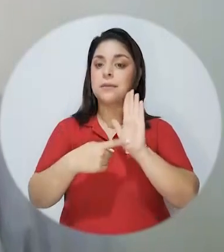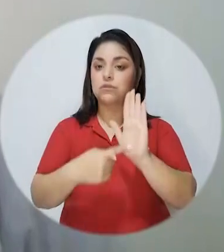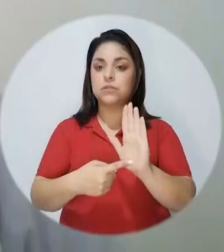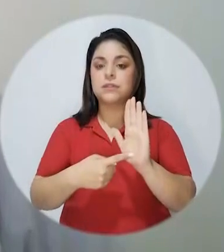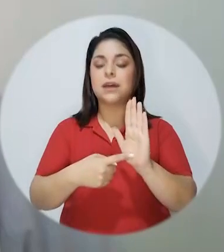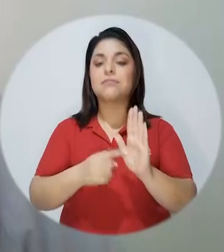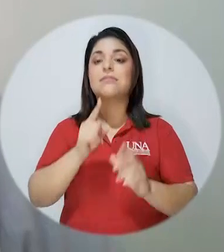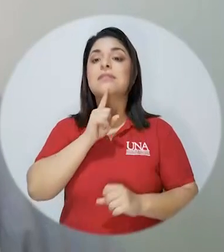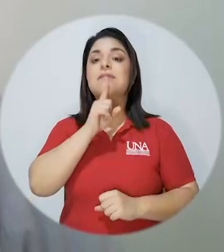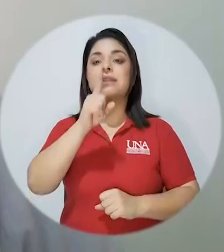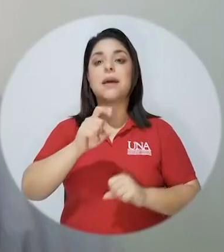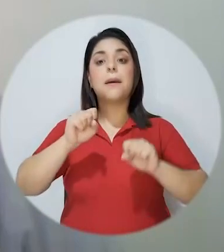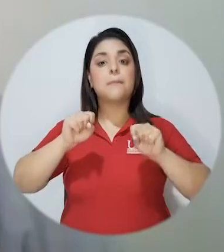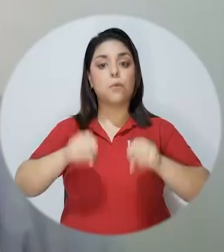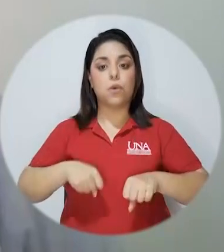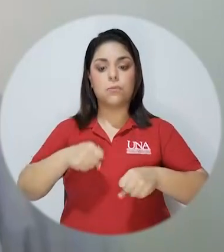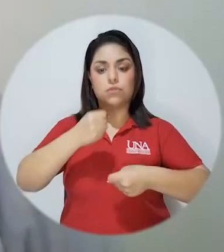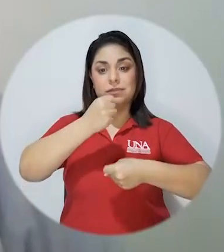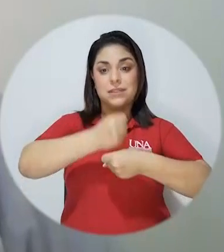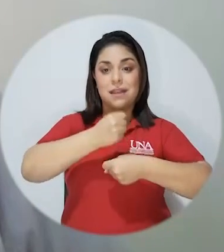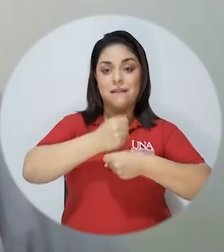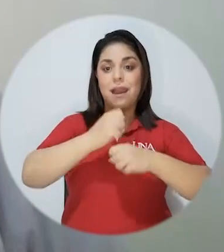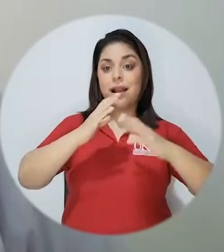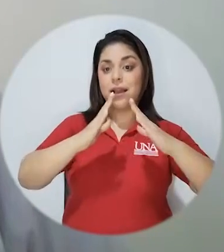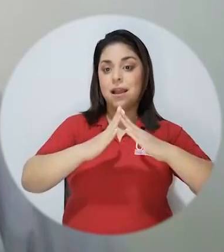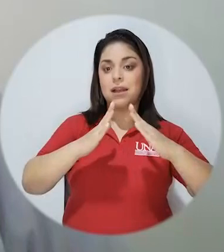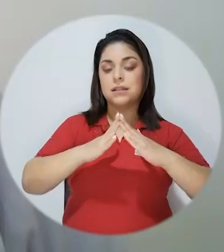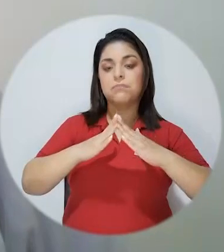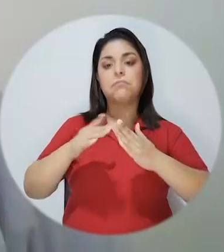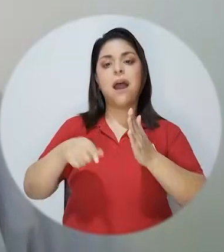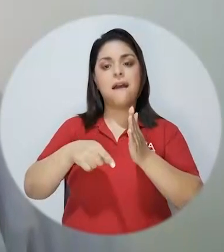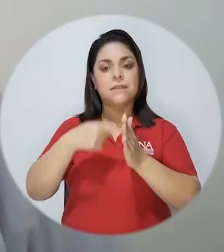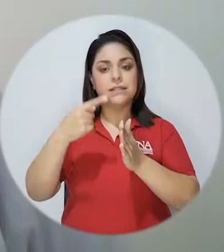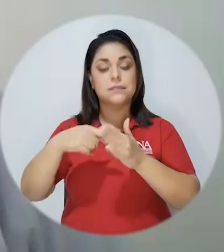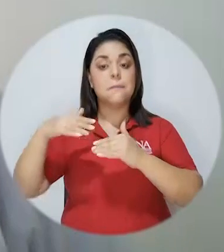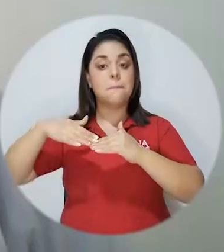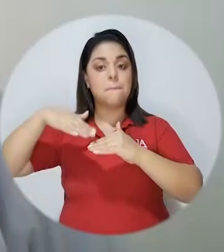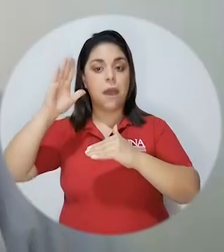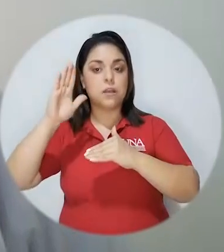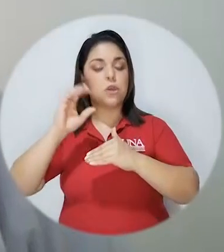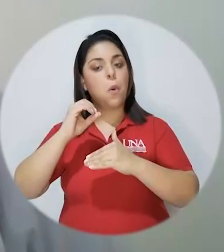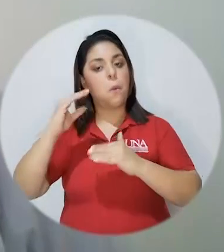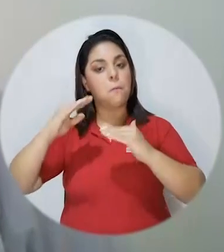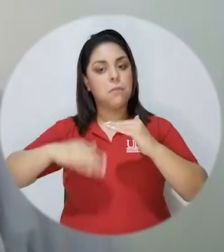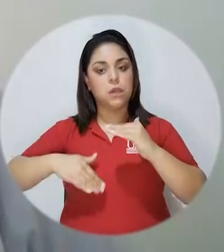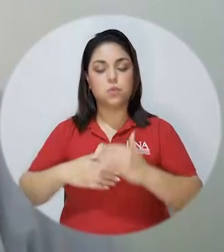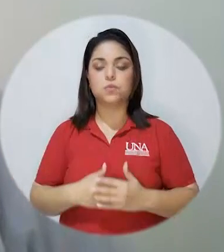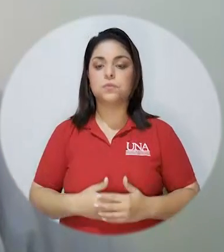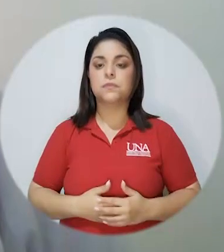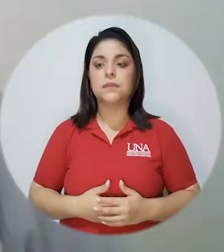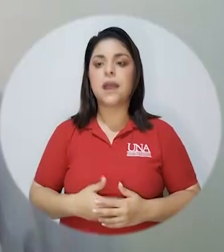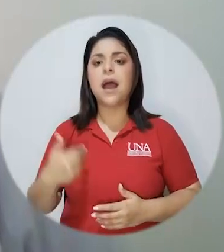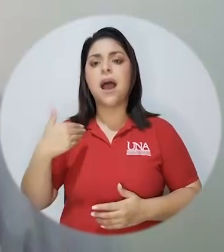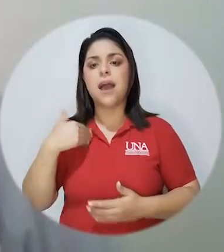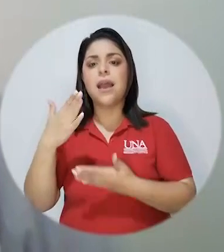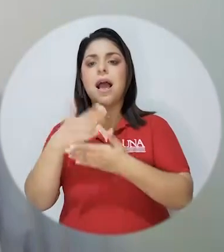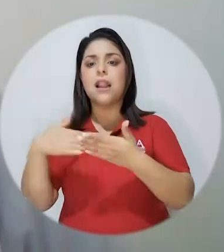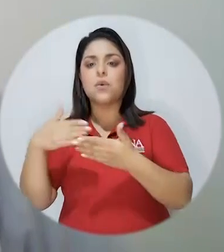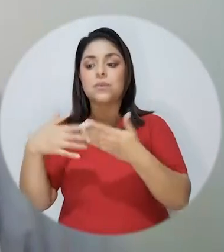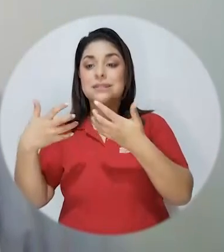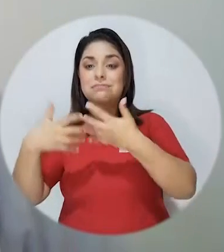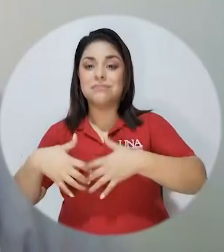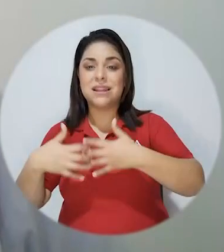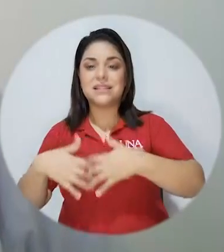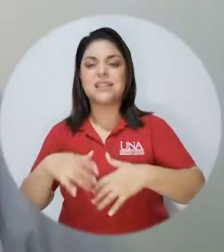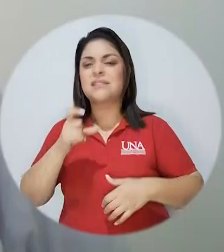que efectivamente podemos teletrabajar en mayor o menor medida. Obviamente ha habido posiciones de las empresas, de las corporaciones que quizás